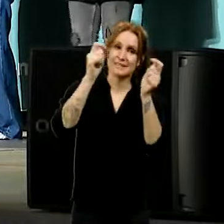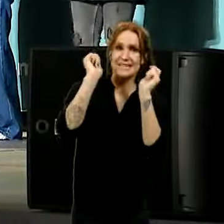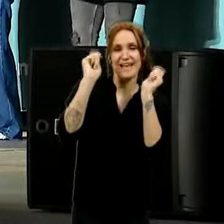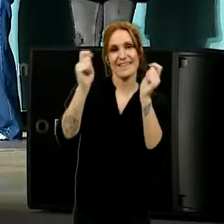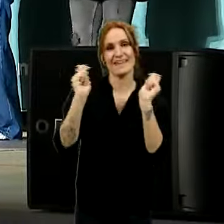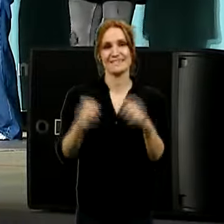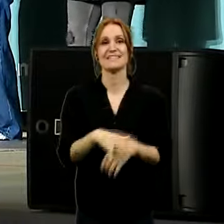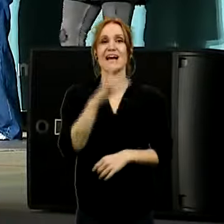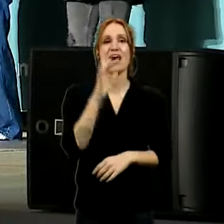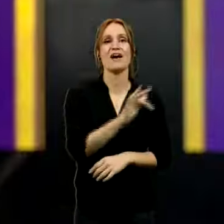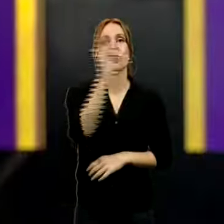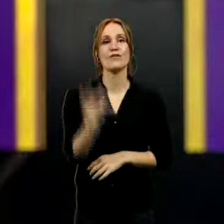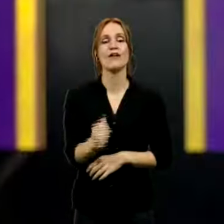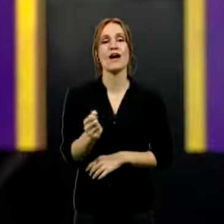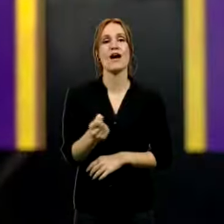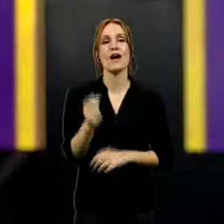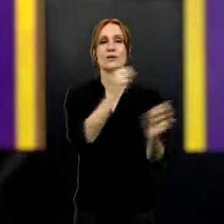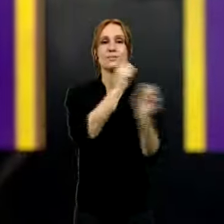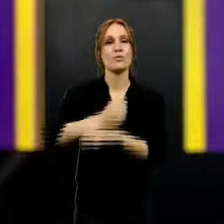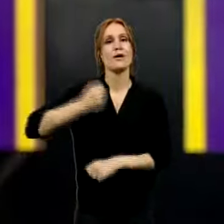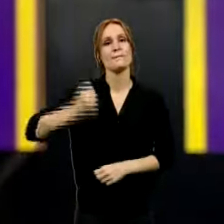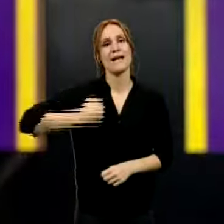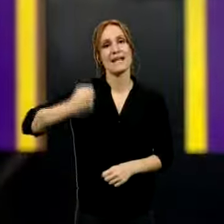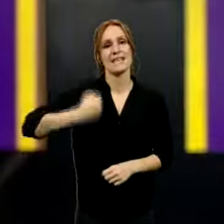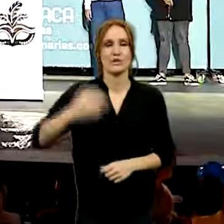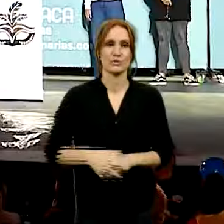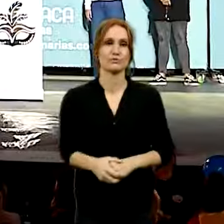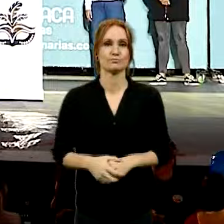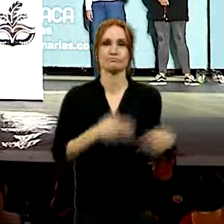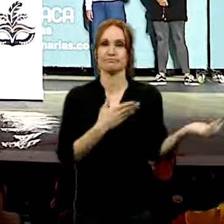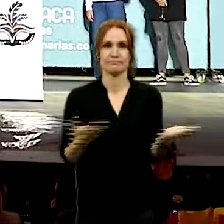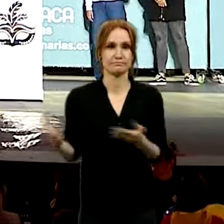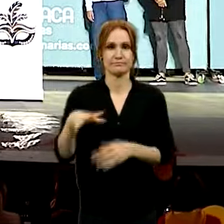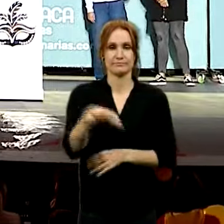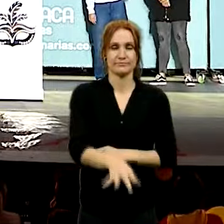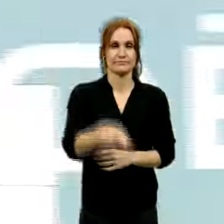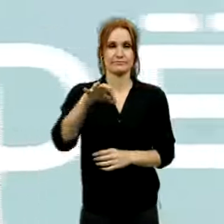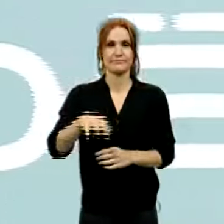¡Felicidades! Vamos con la murga Majaderos. Ahí va Majaderos.